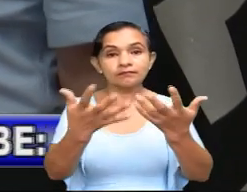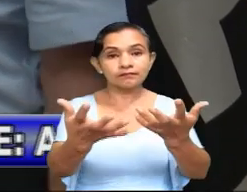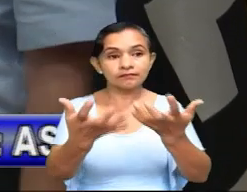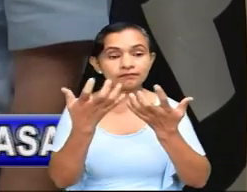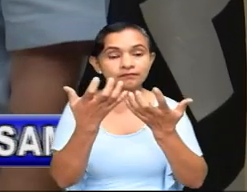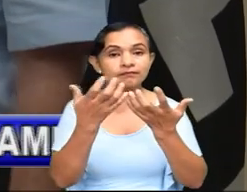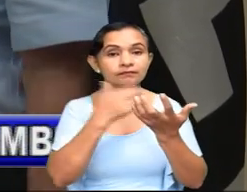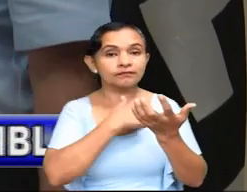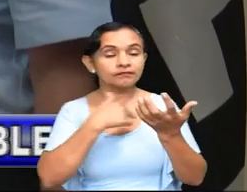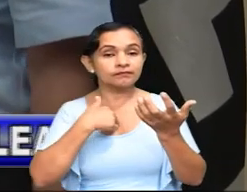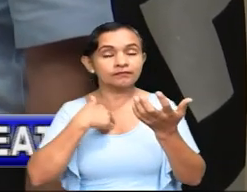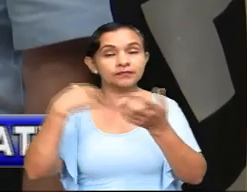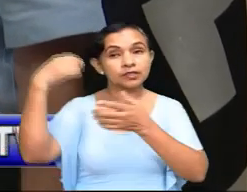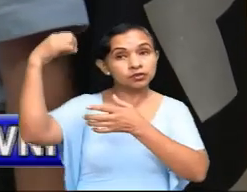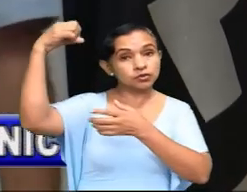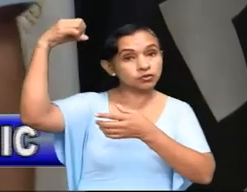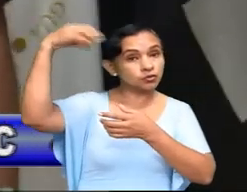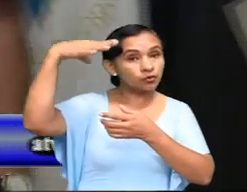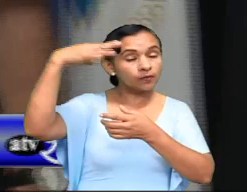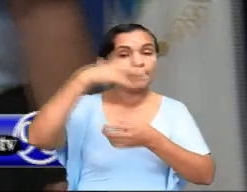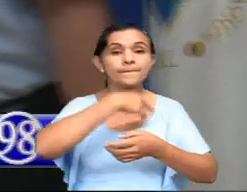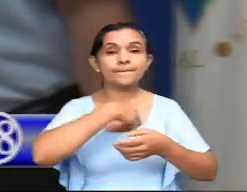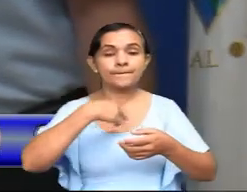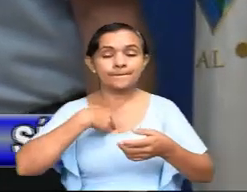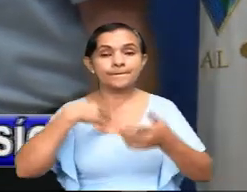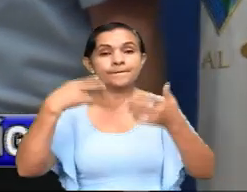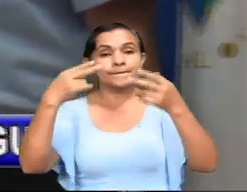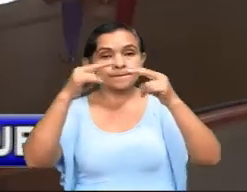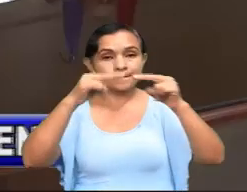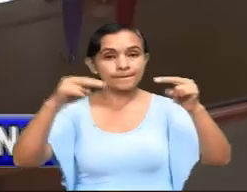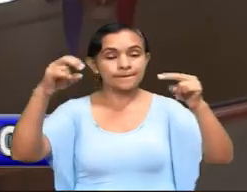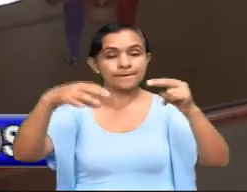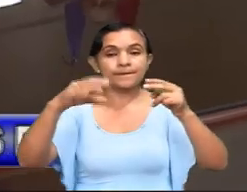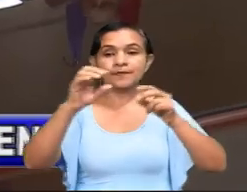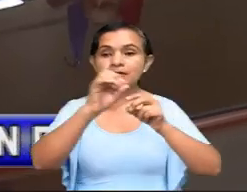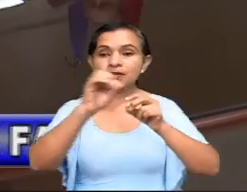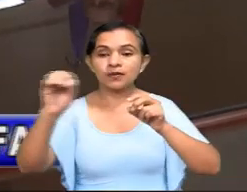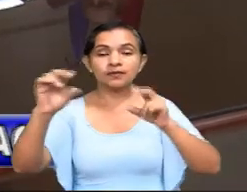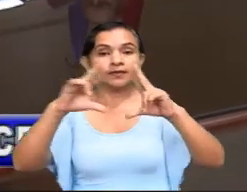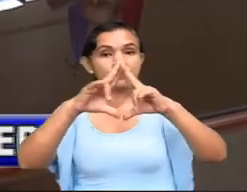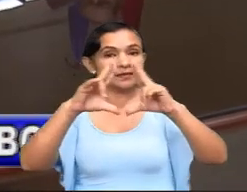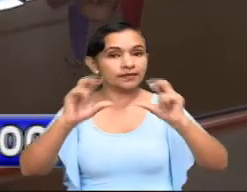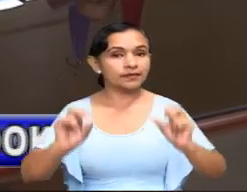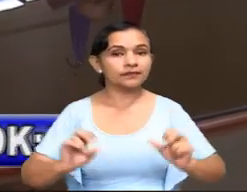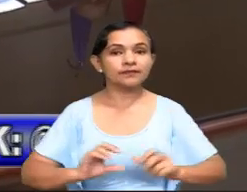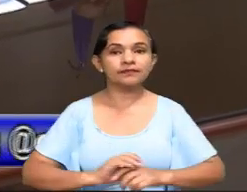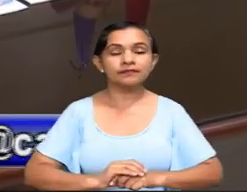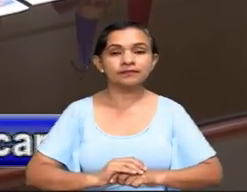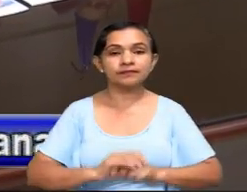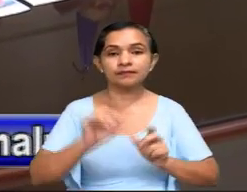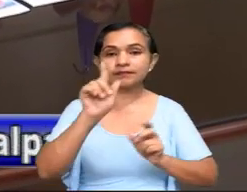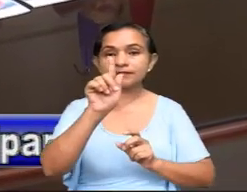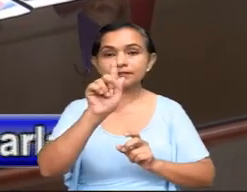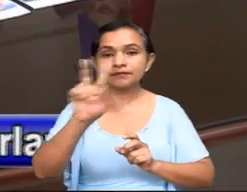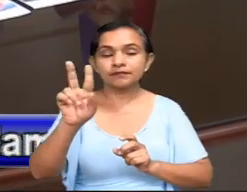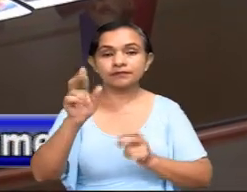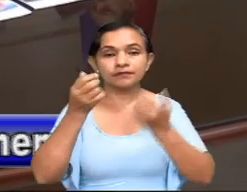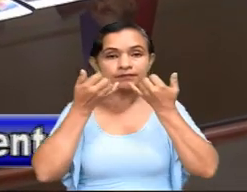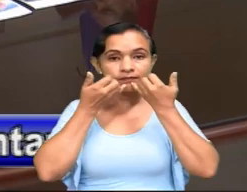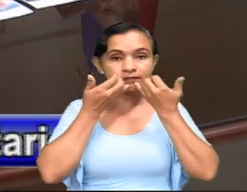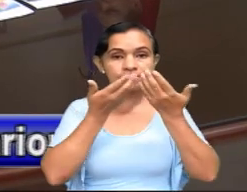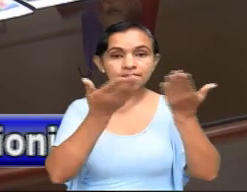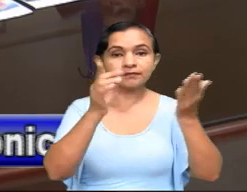en instalar paneles solares para la generación de energía en el occidente de Nicaragua. Para el canal parlamentario,